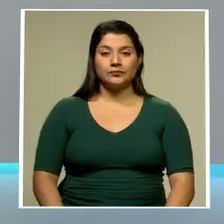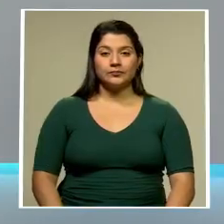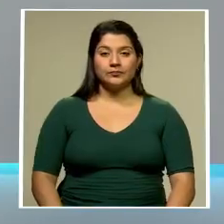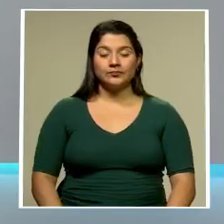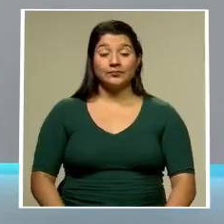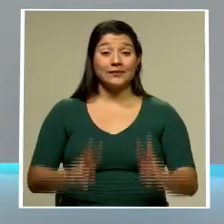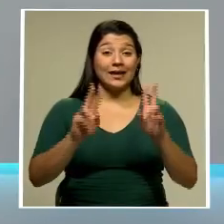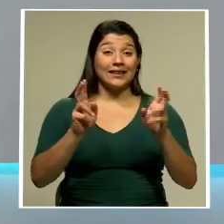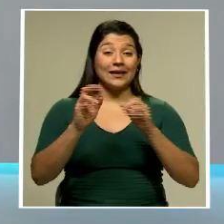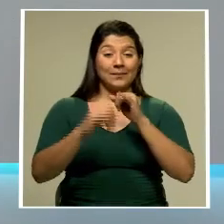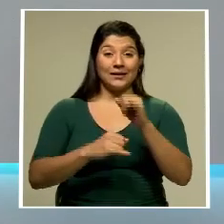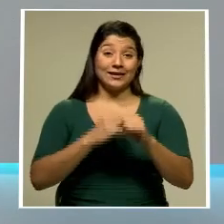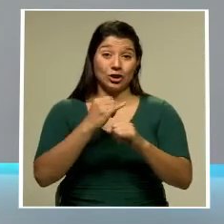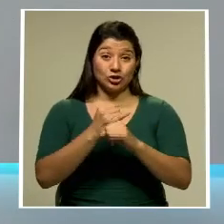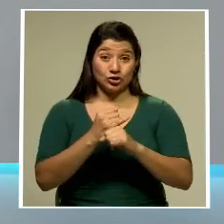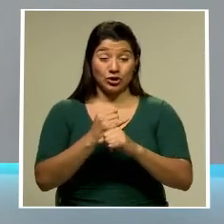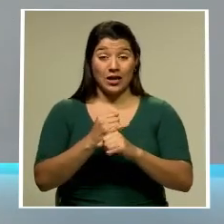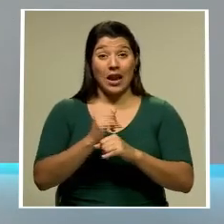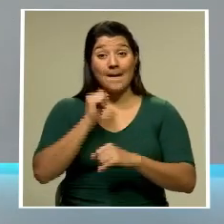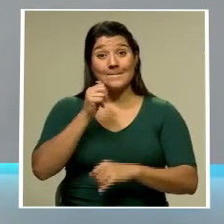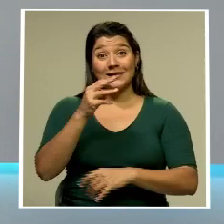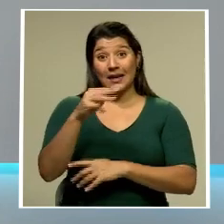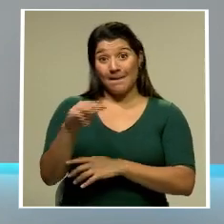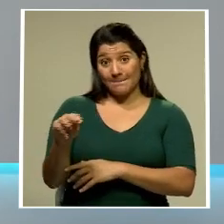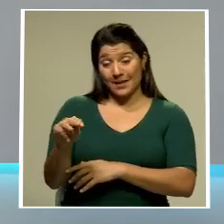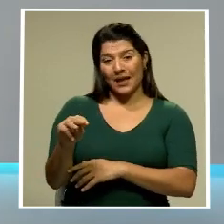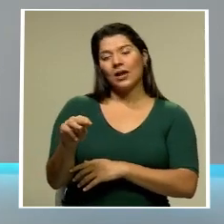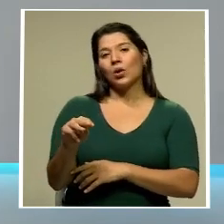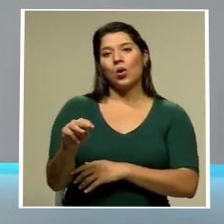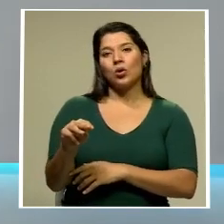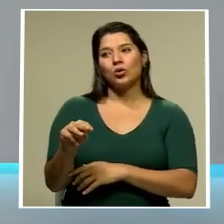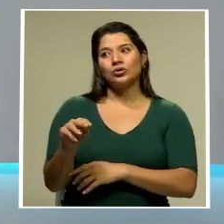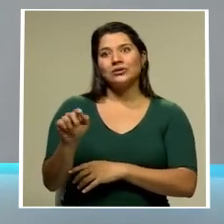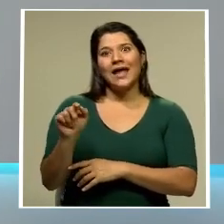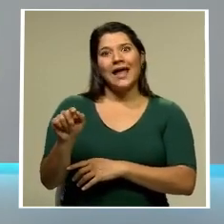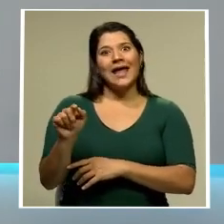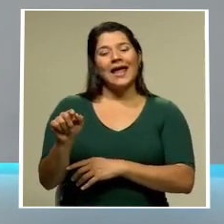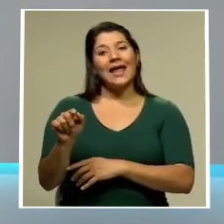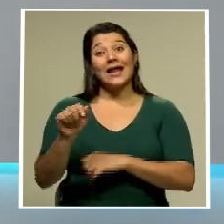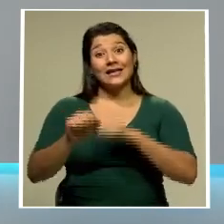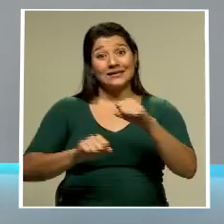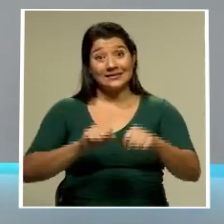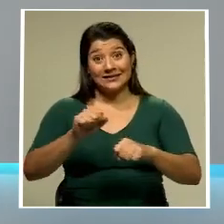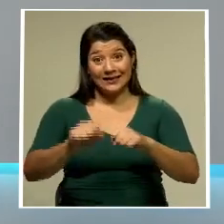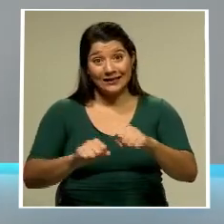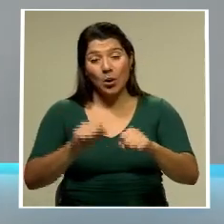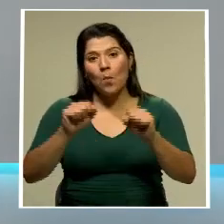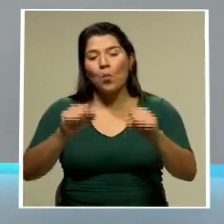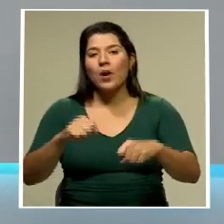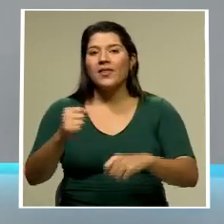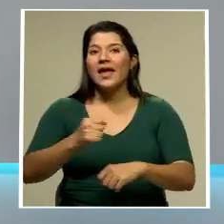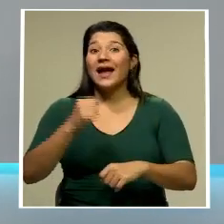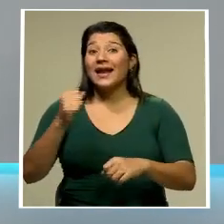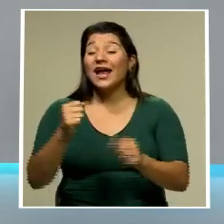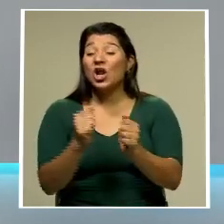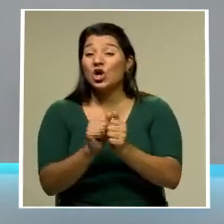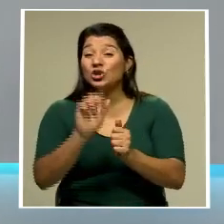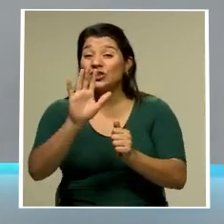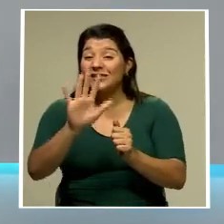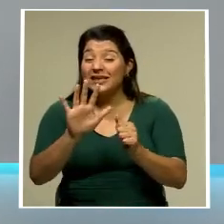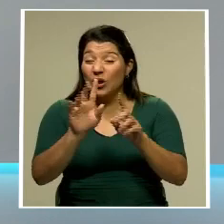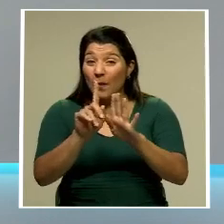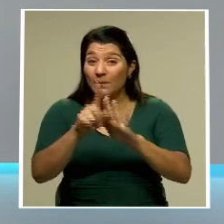En el campo internacional, este miércoles Tadej Pogačar podría sentenciar el Tour de Francia con más de 5 minutos de ventaja. La